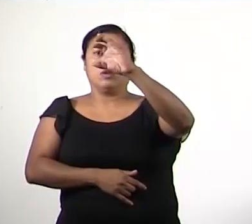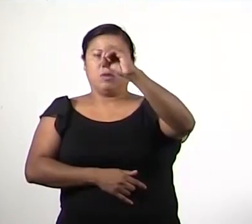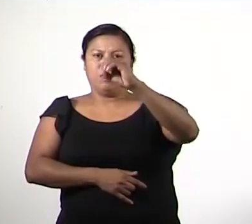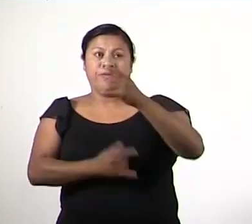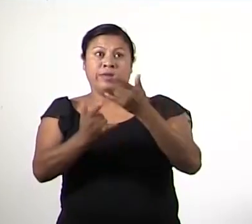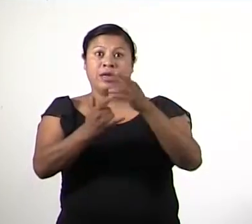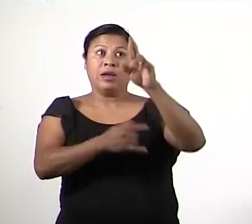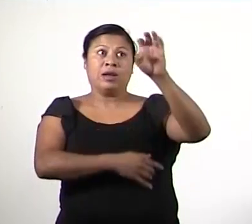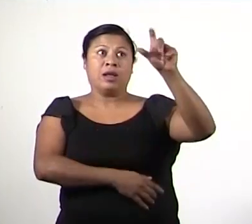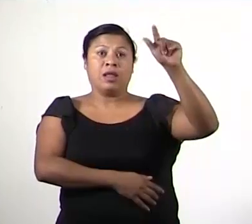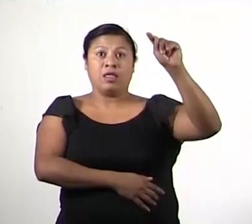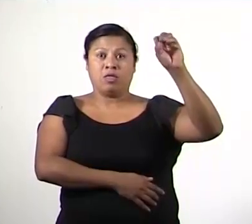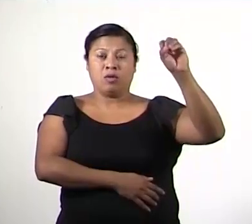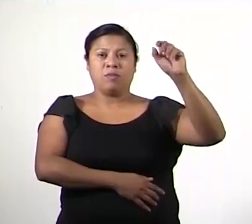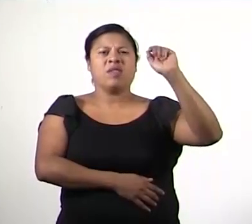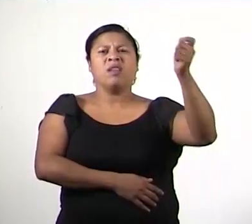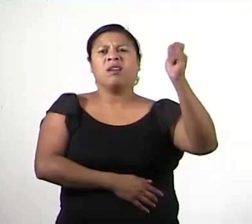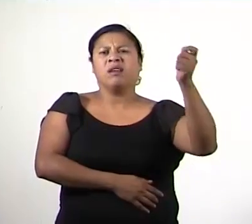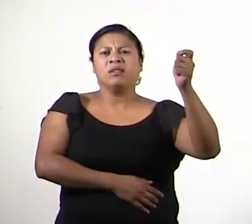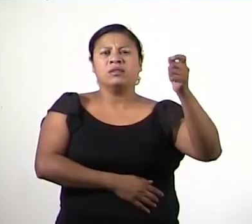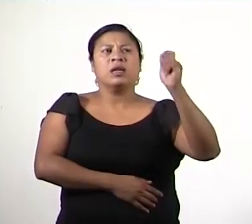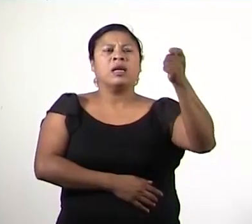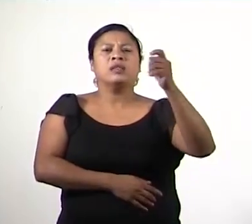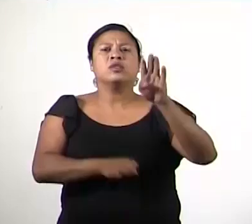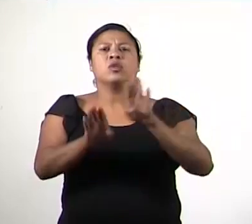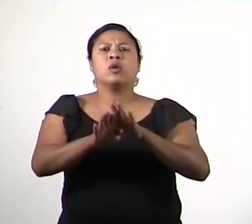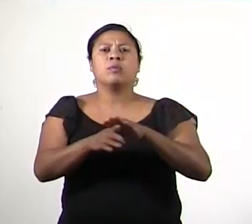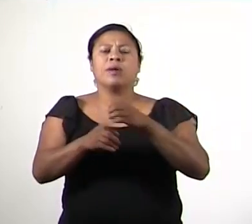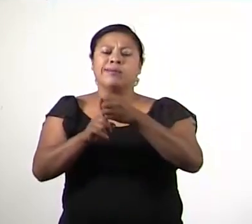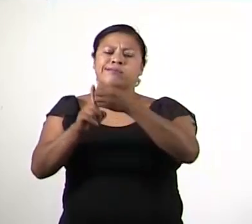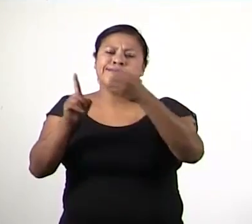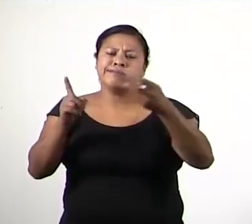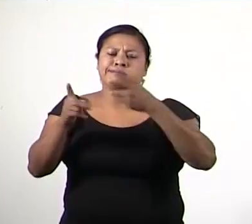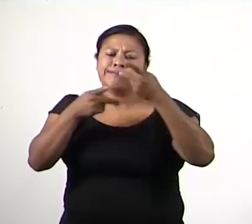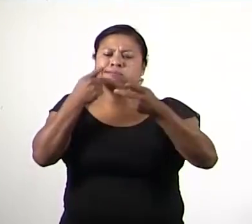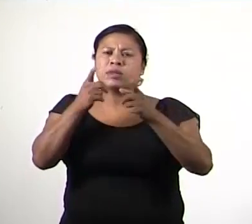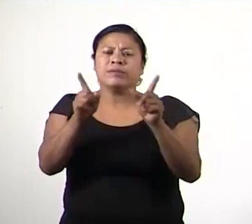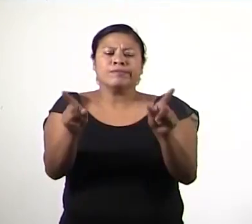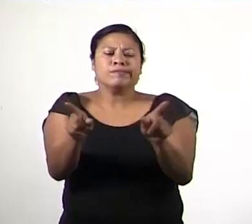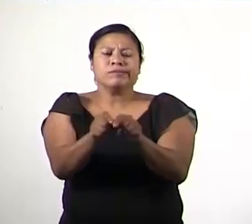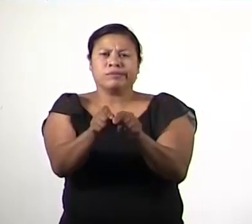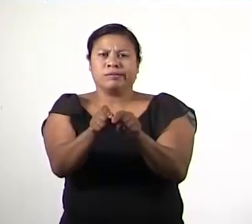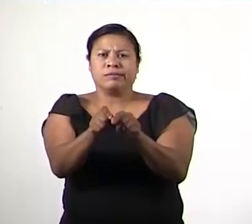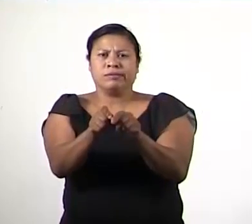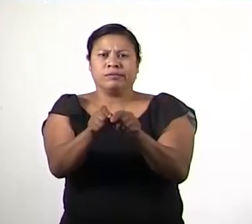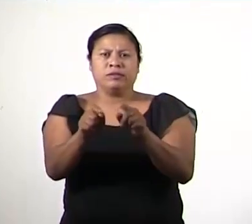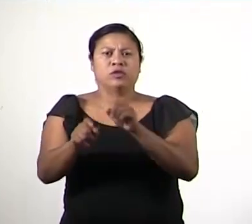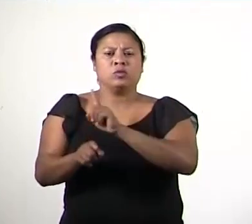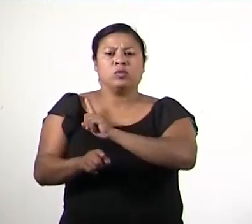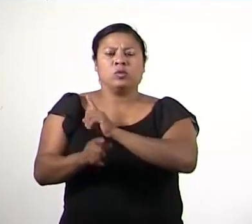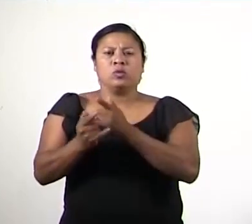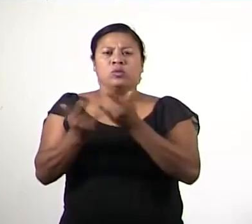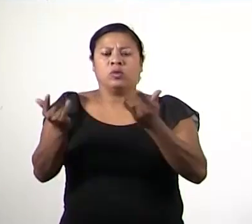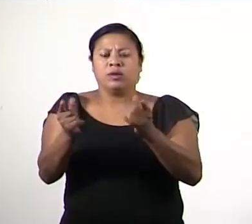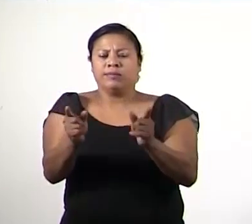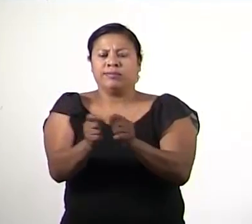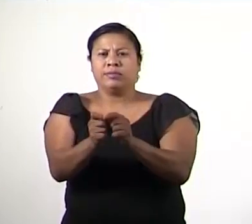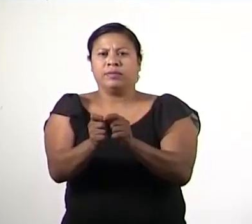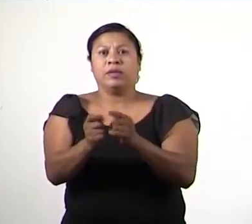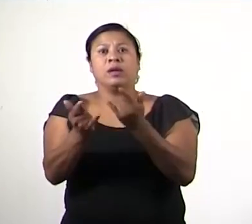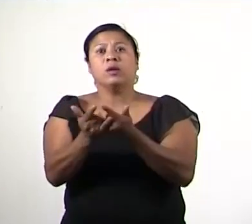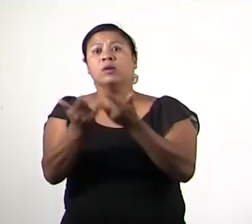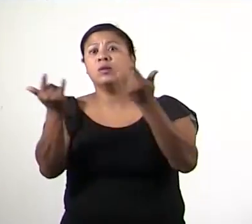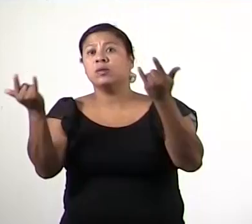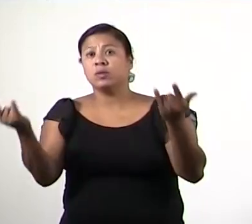Relato nos referimos siempre a una narración muy breve de algún hecho. E